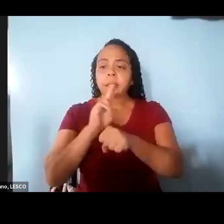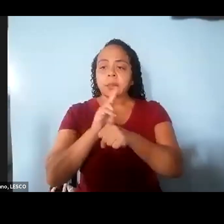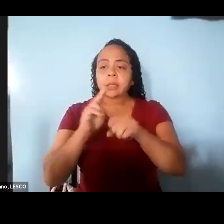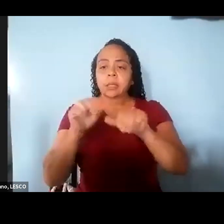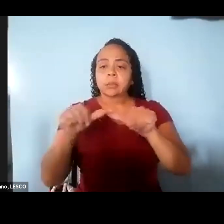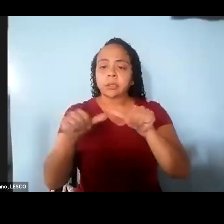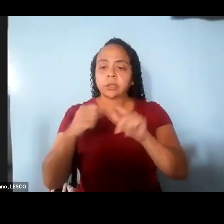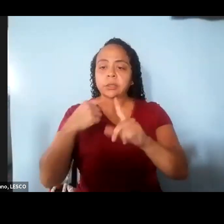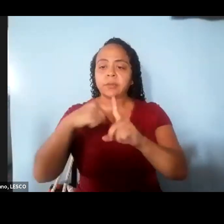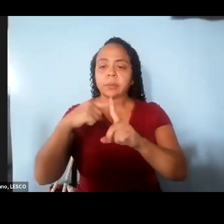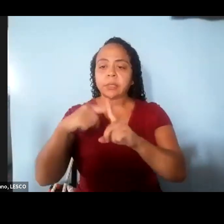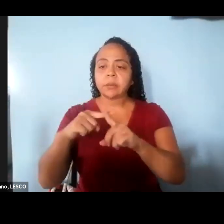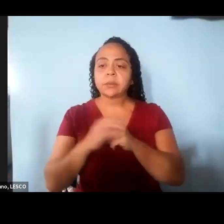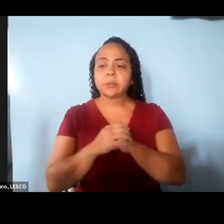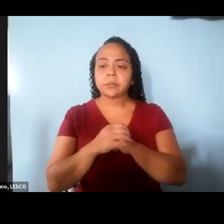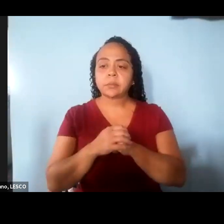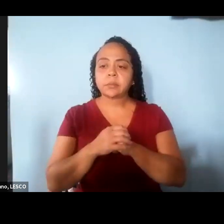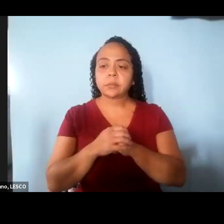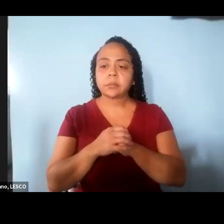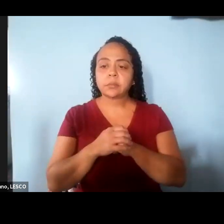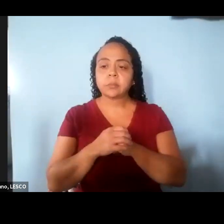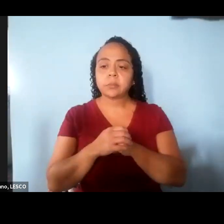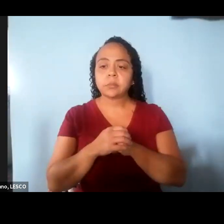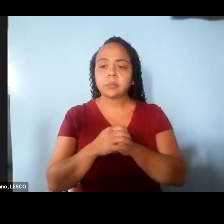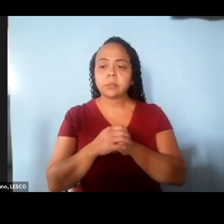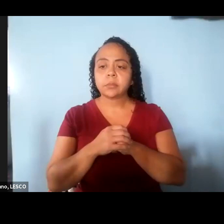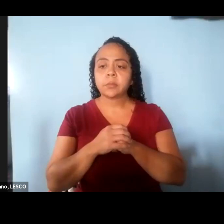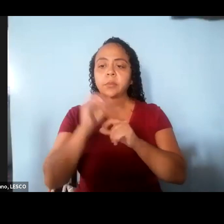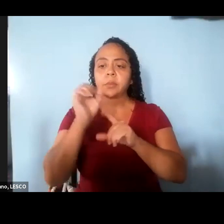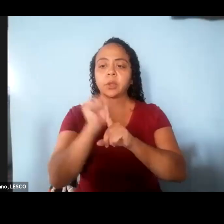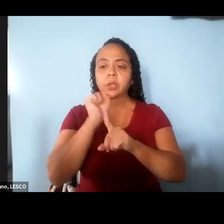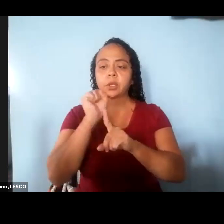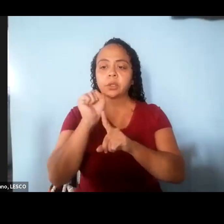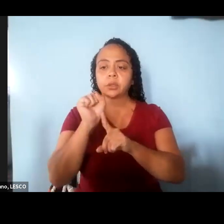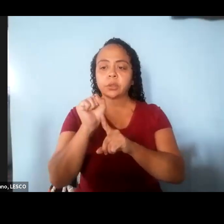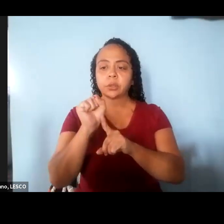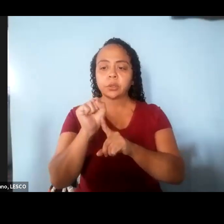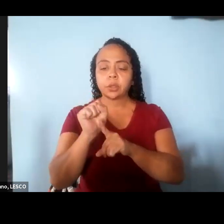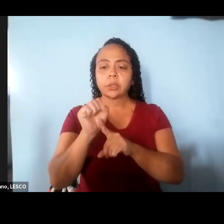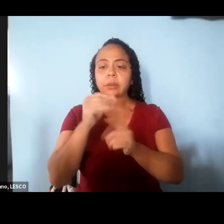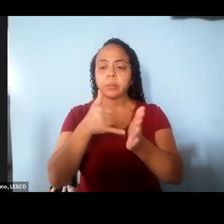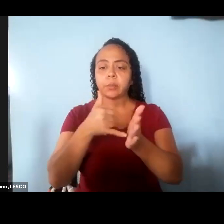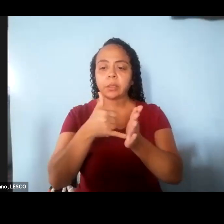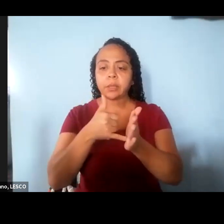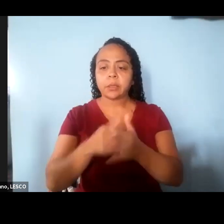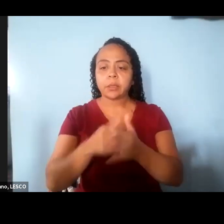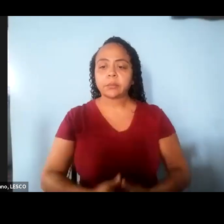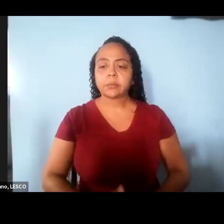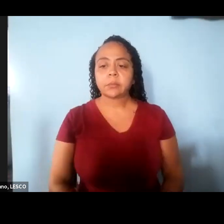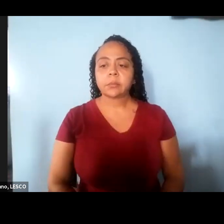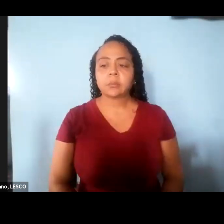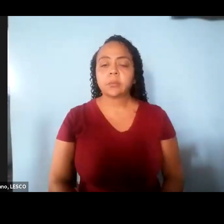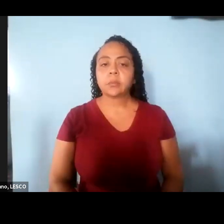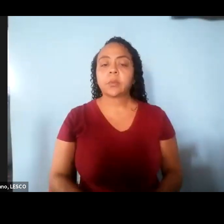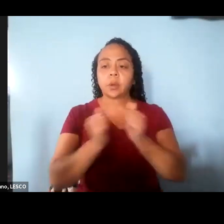orientadas a la atención de los grupos poblacionales en condiciones de mayor exposición y vulnerabilidad con acciones dirigidas a